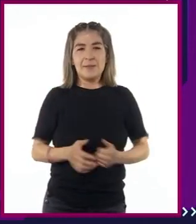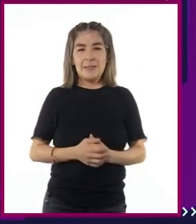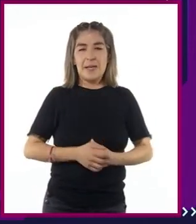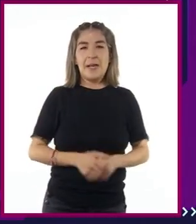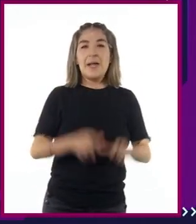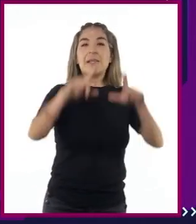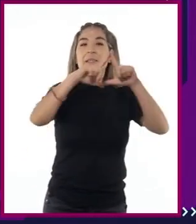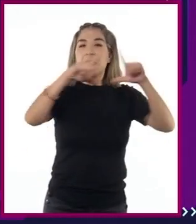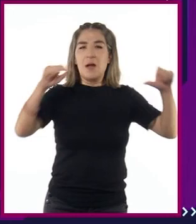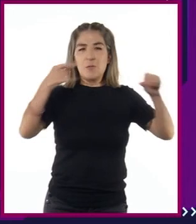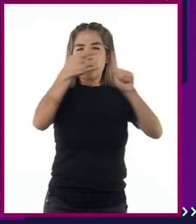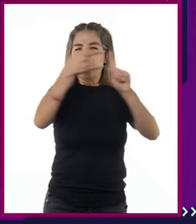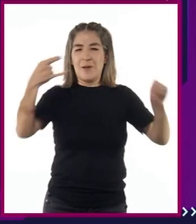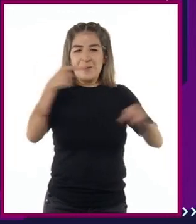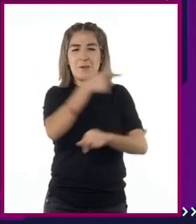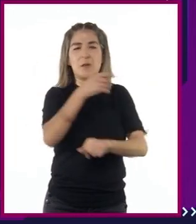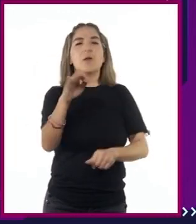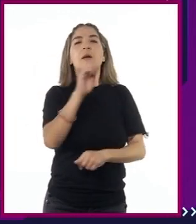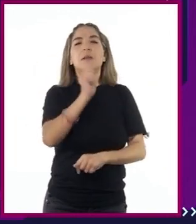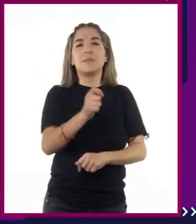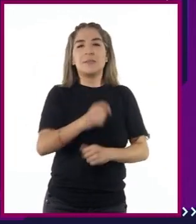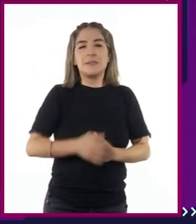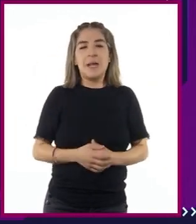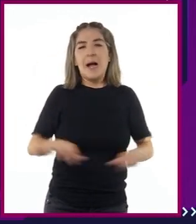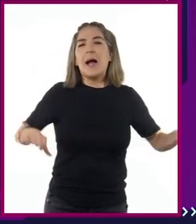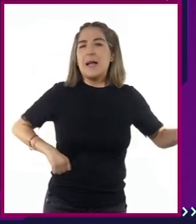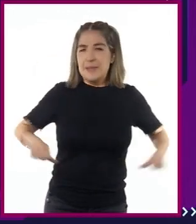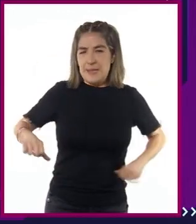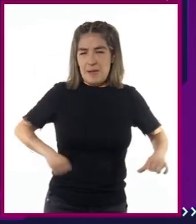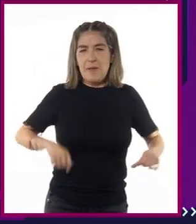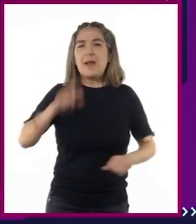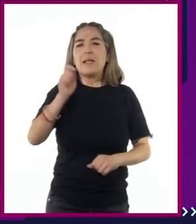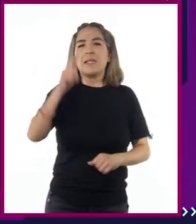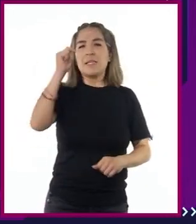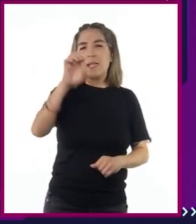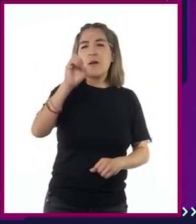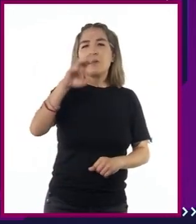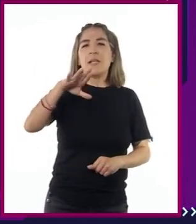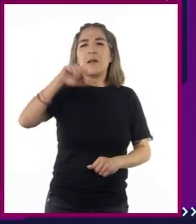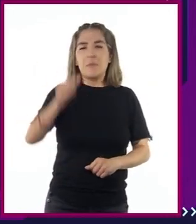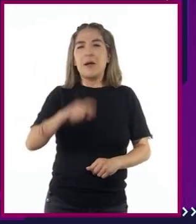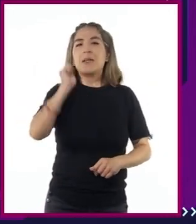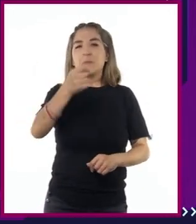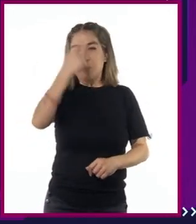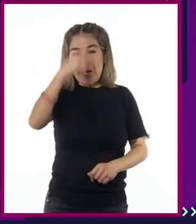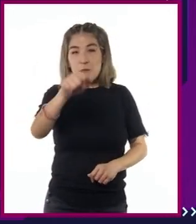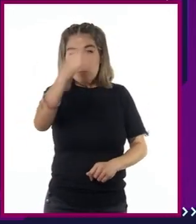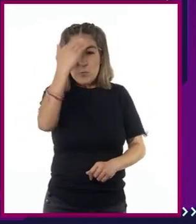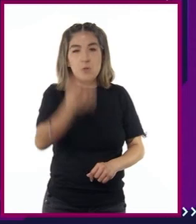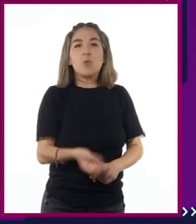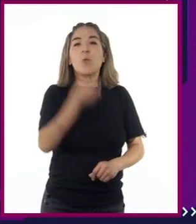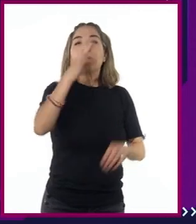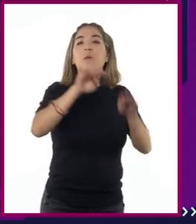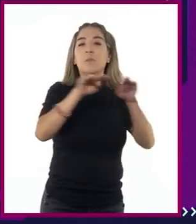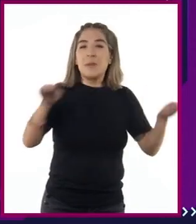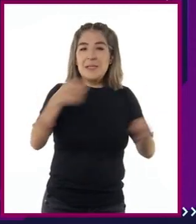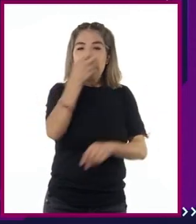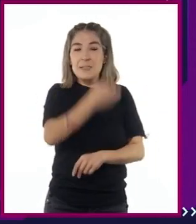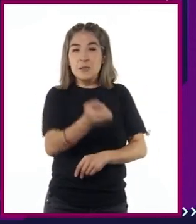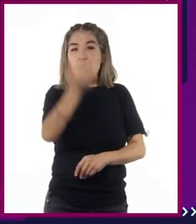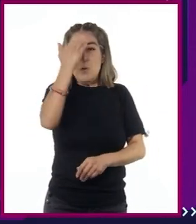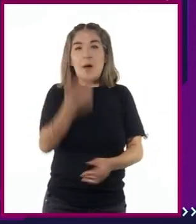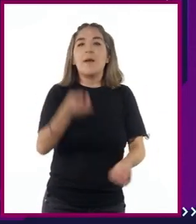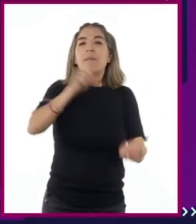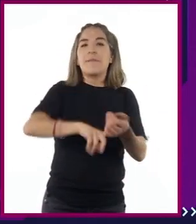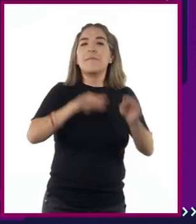triángulo rectángulo se puede ocupar el teorema de Pitágoras para conocer cuánto mide la hipotenusa cuando se conocen